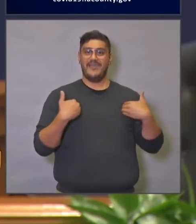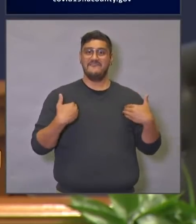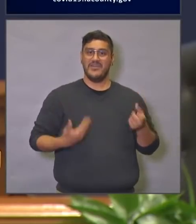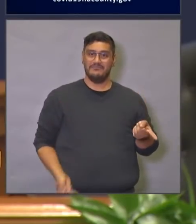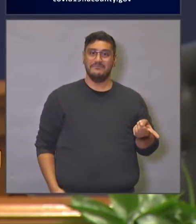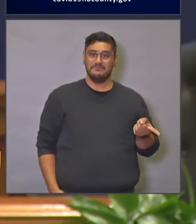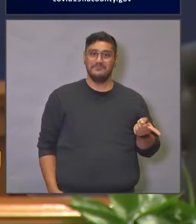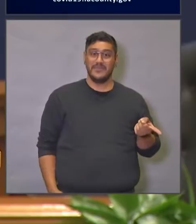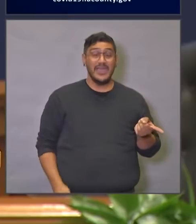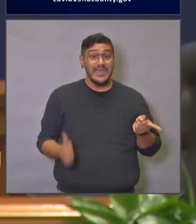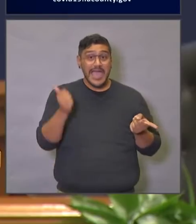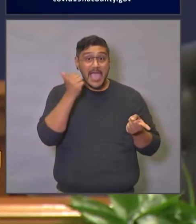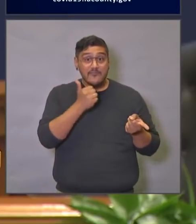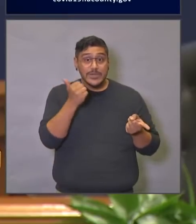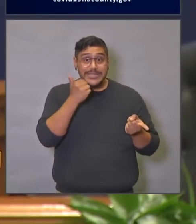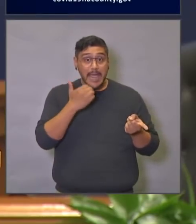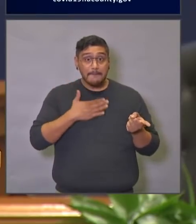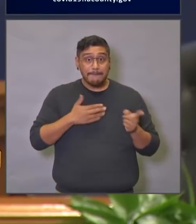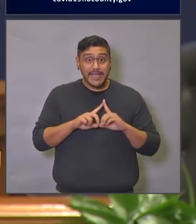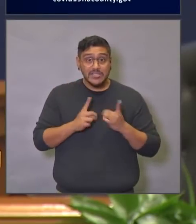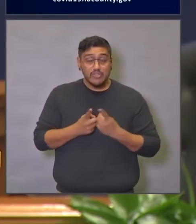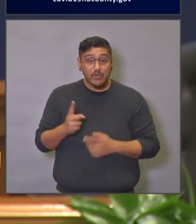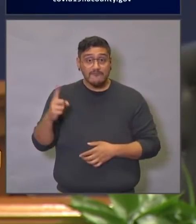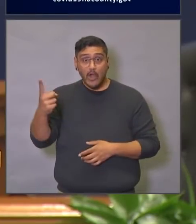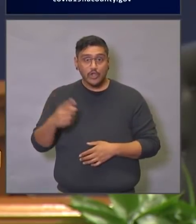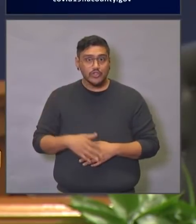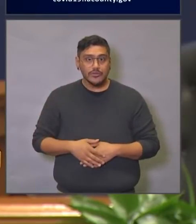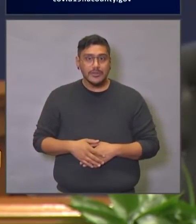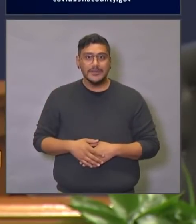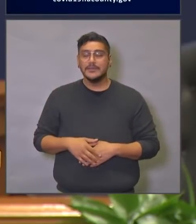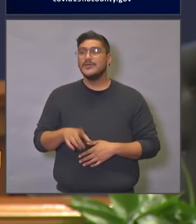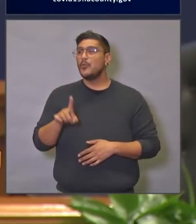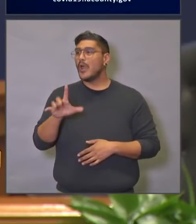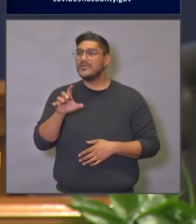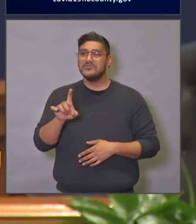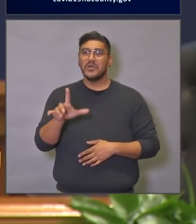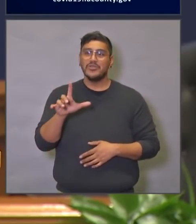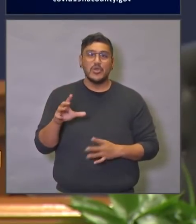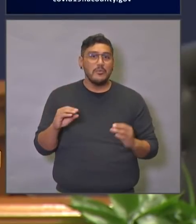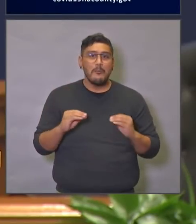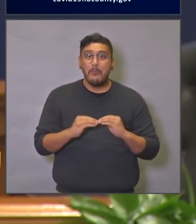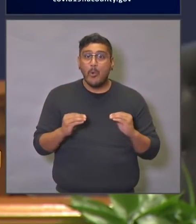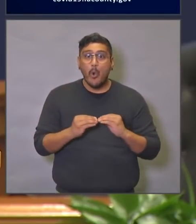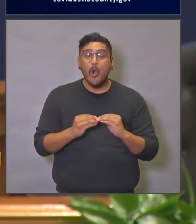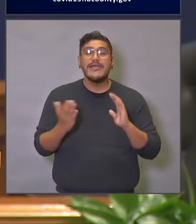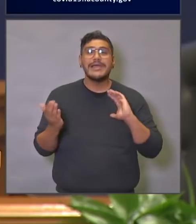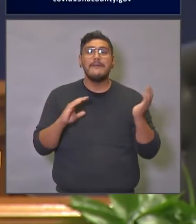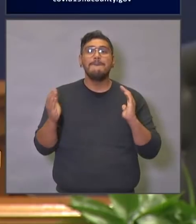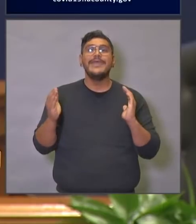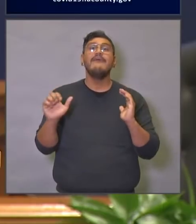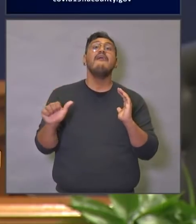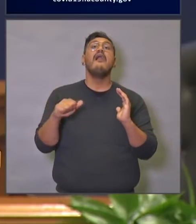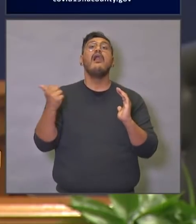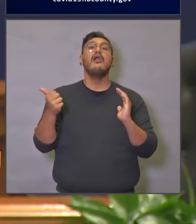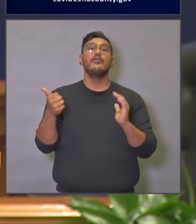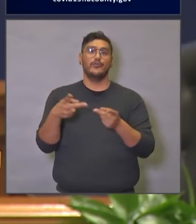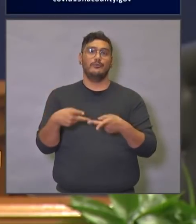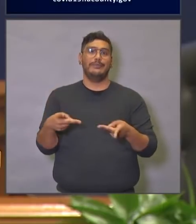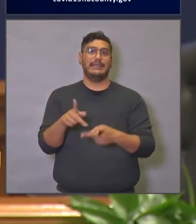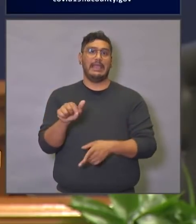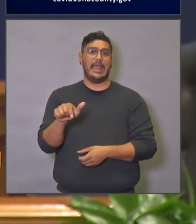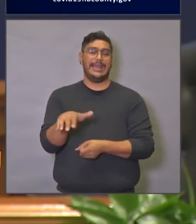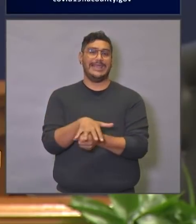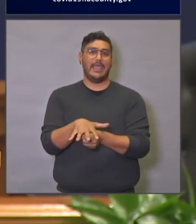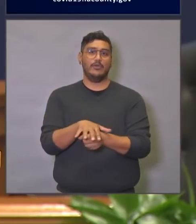en el primer distrito hay cientos de nuevos casos, más que cualquier otro área del condado de Los Ángeles. Así